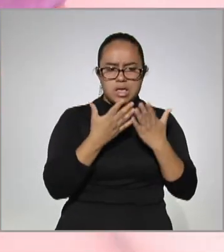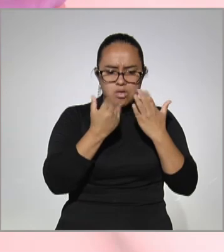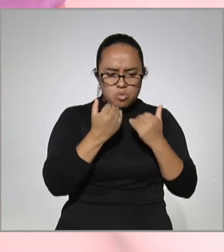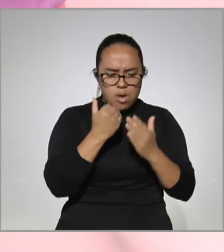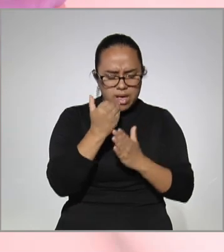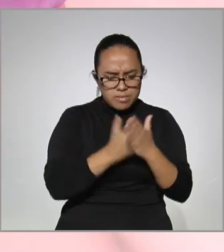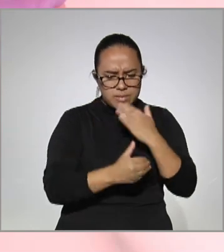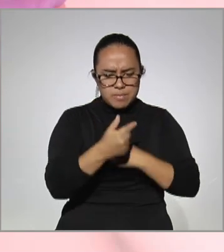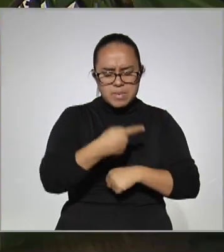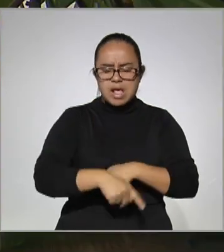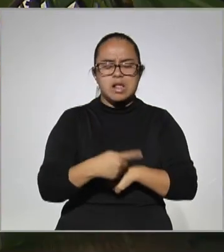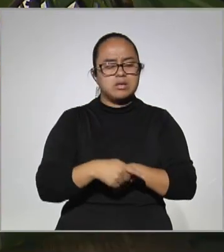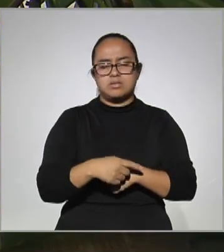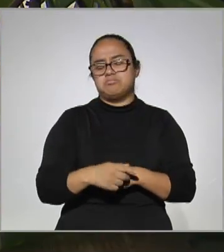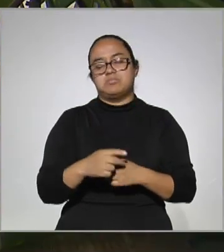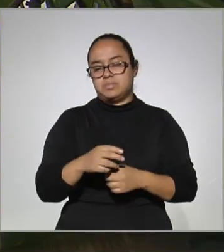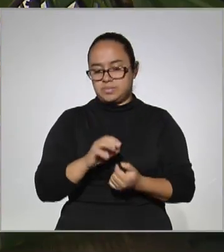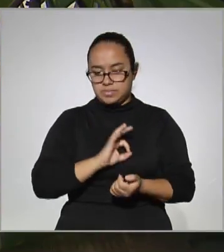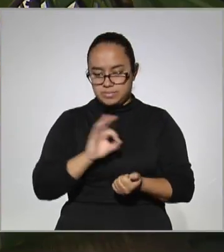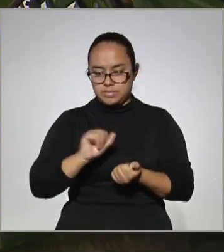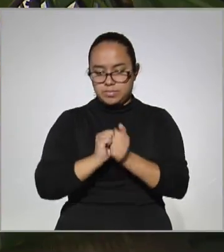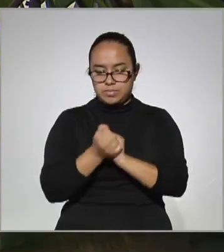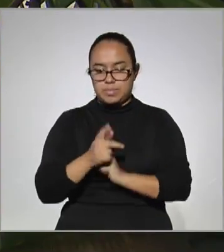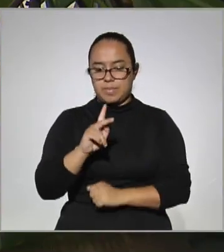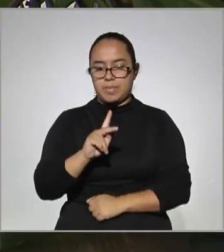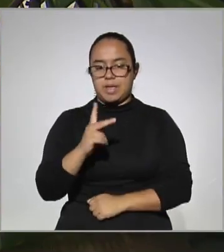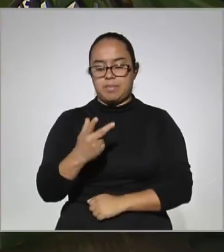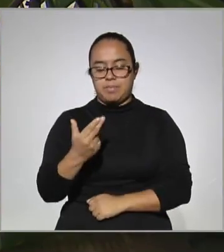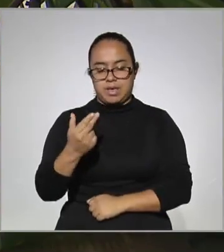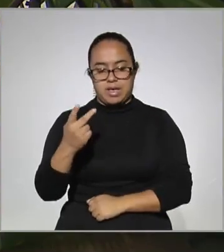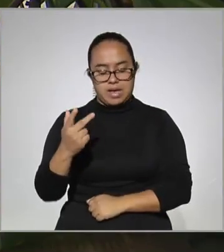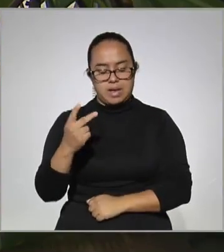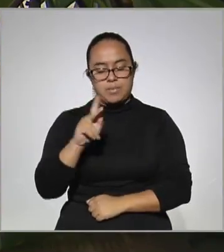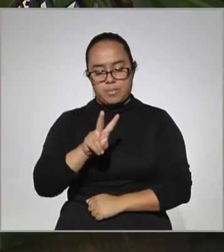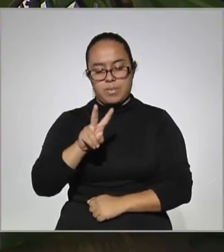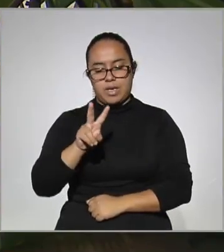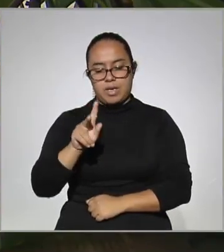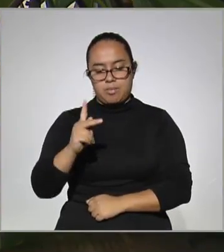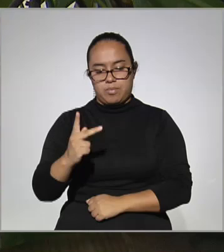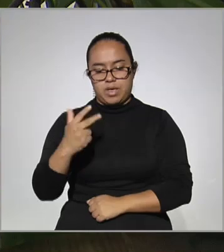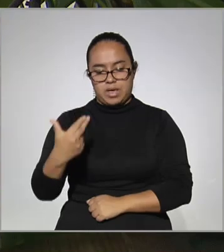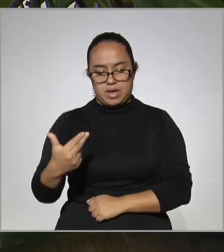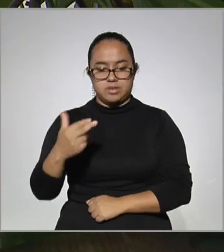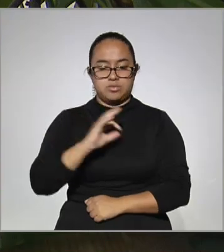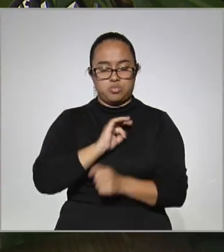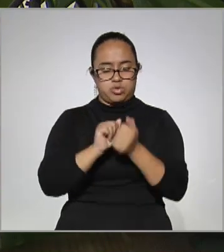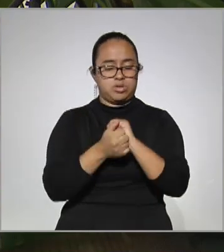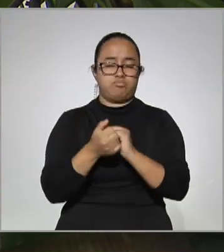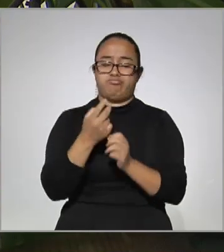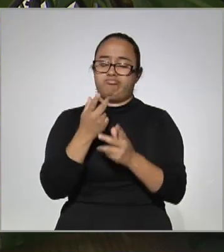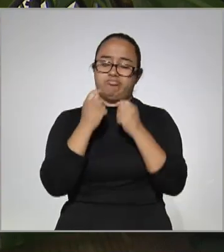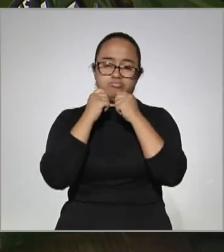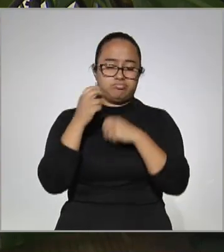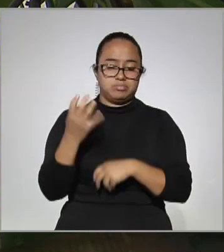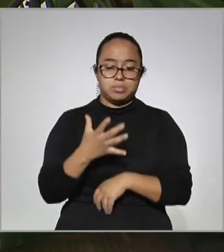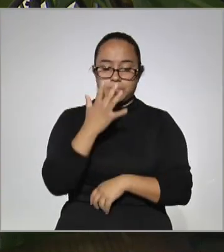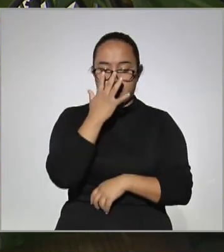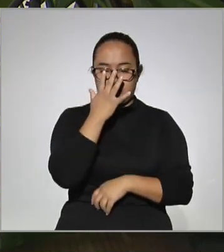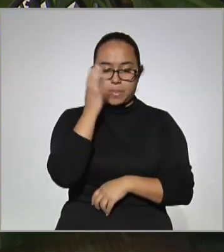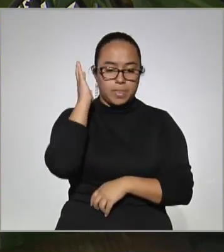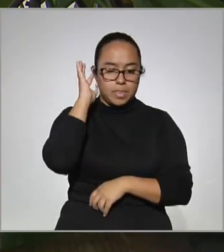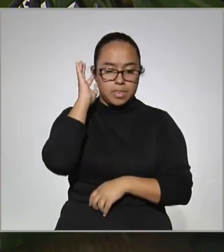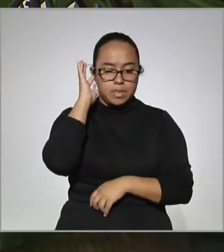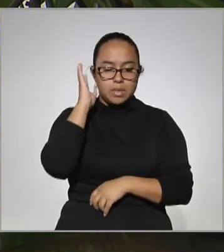de bajo riesgo y desarrollar también lesiones. Y la situación es que no siempre voy a tener